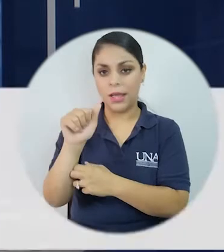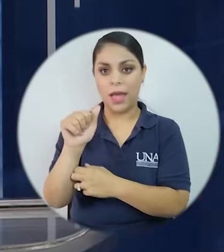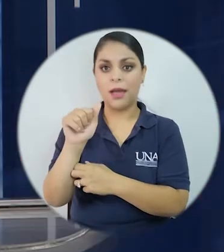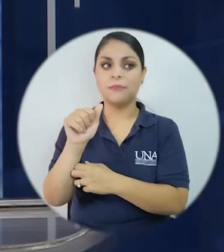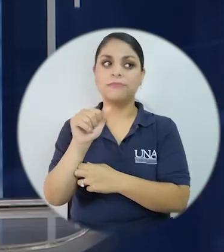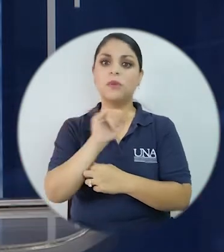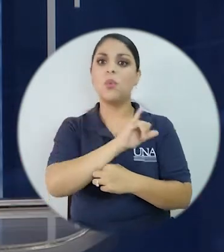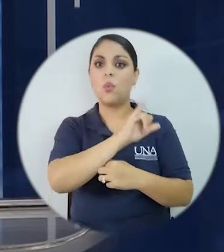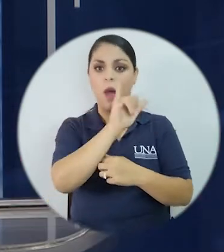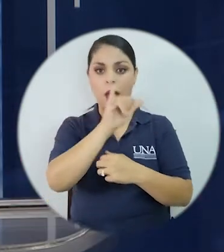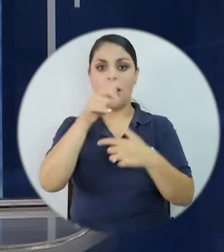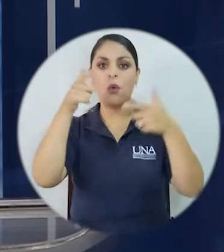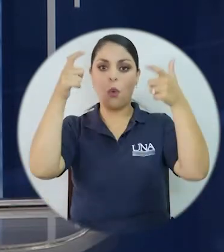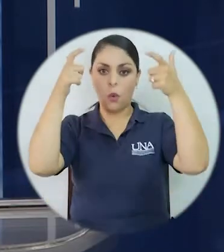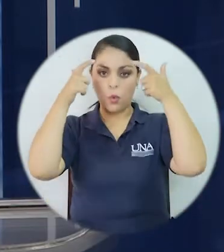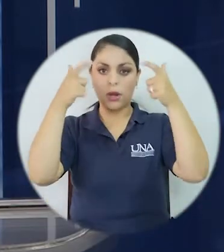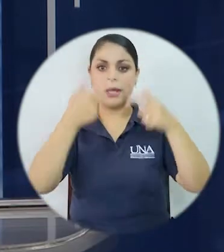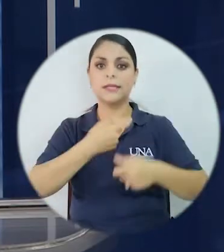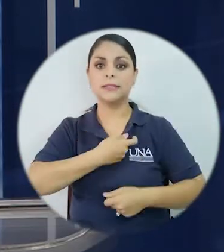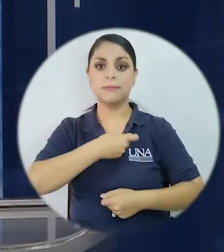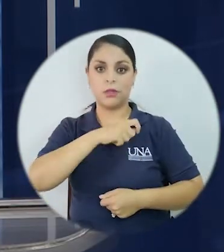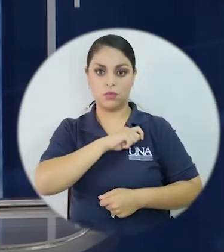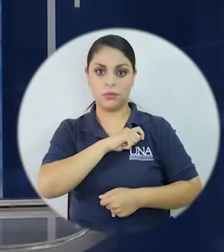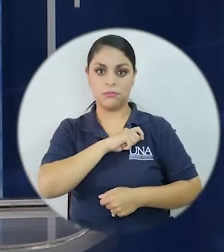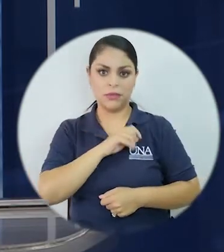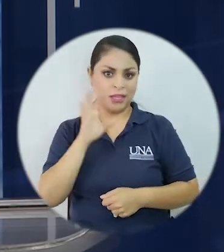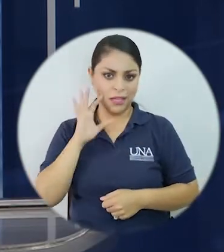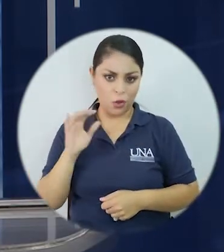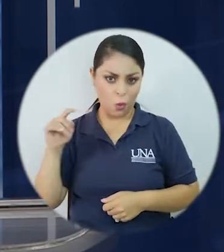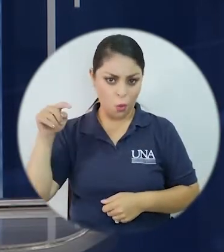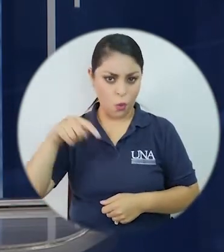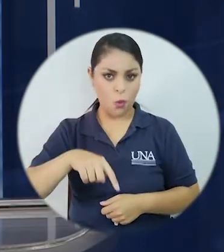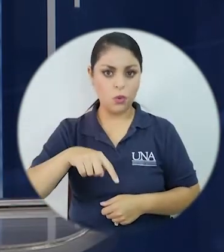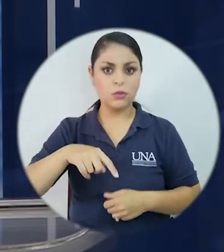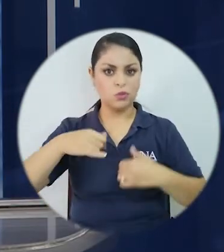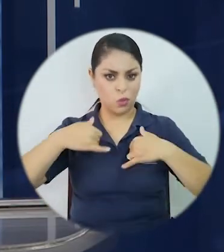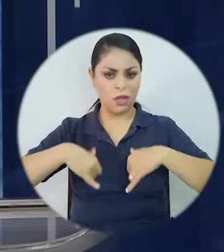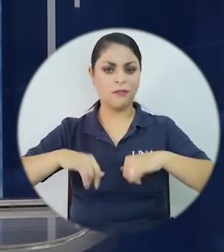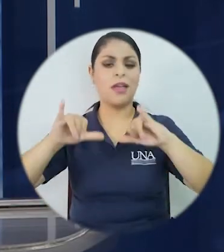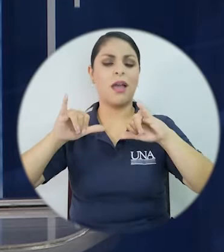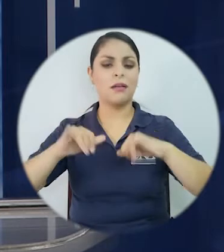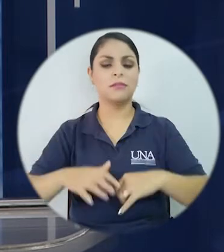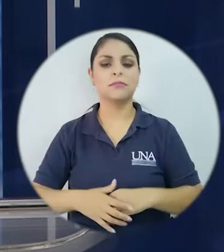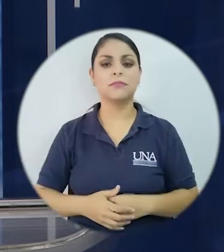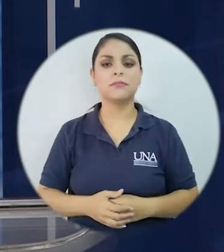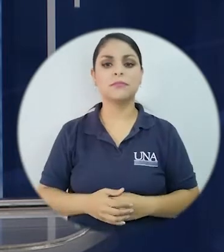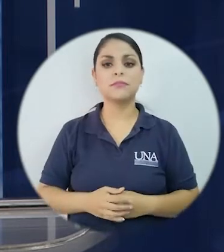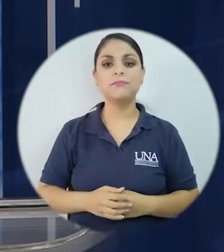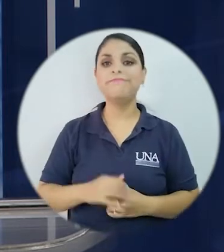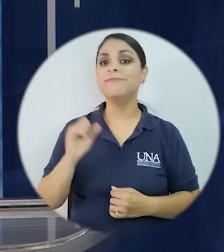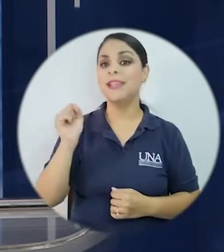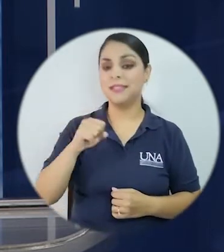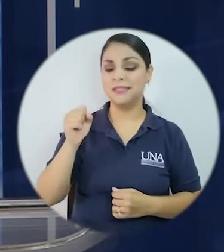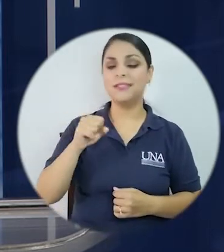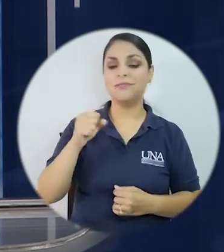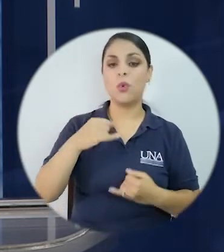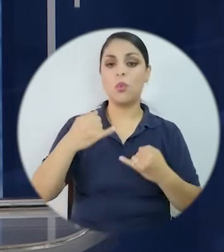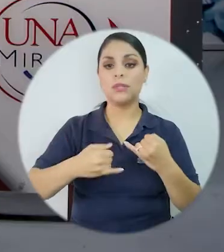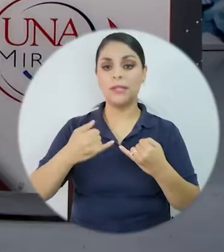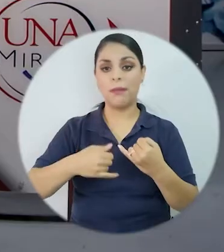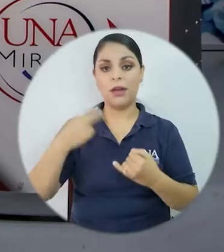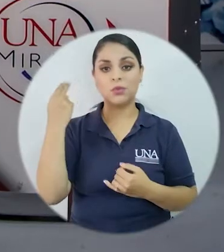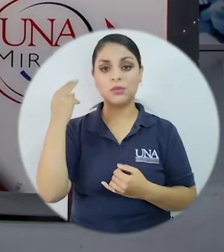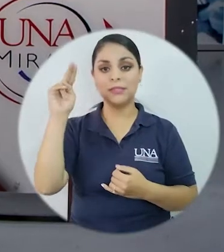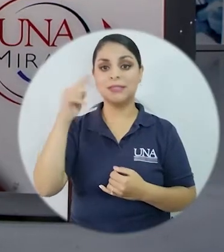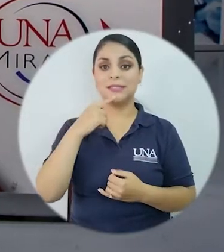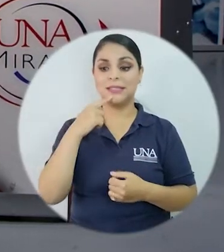misma estructura de la corona española, incluso hoy de alguna forma se mantiene. Sí, la última noticia